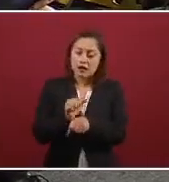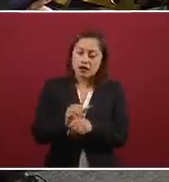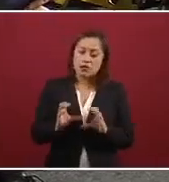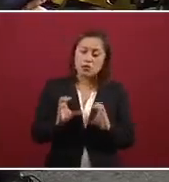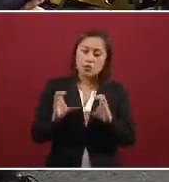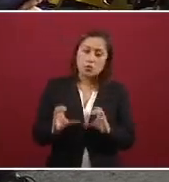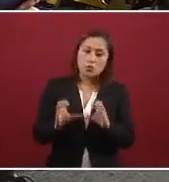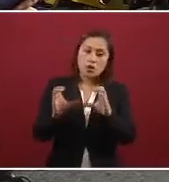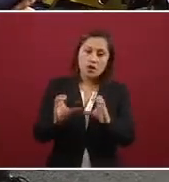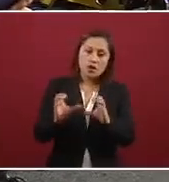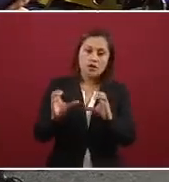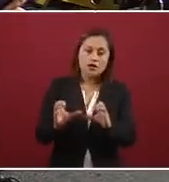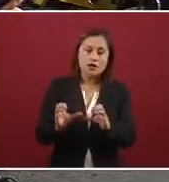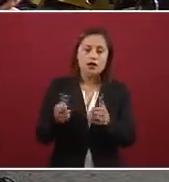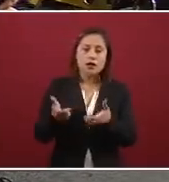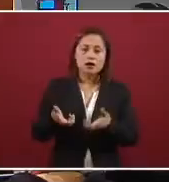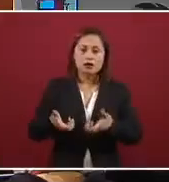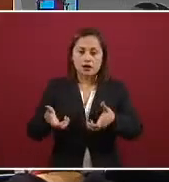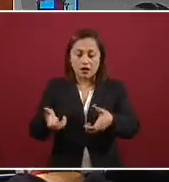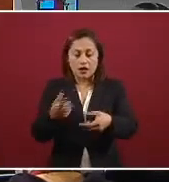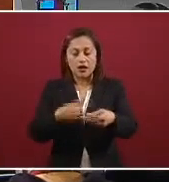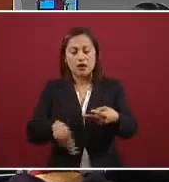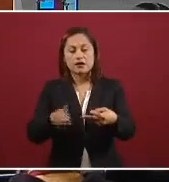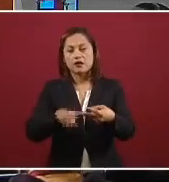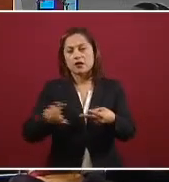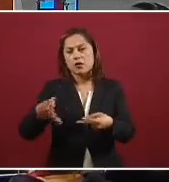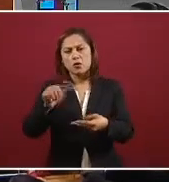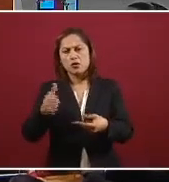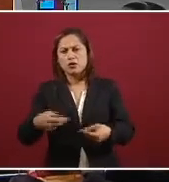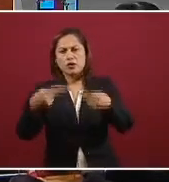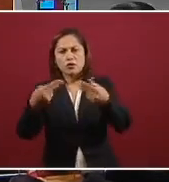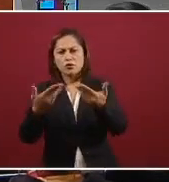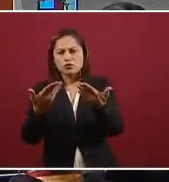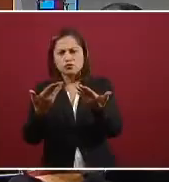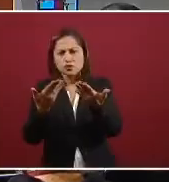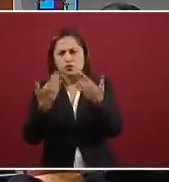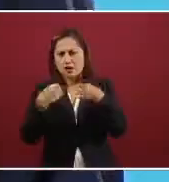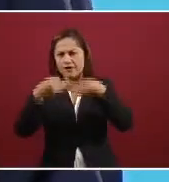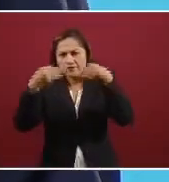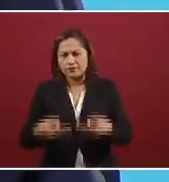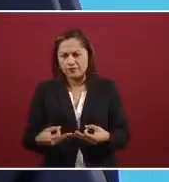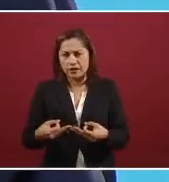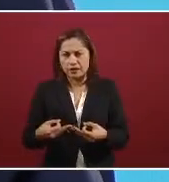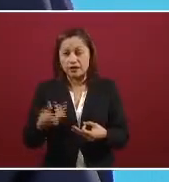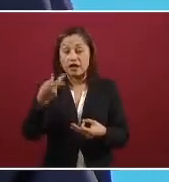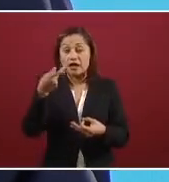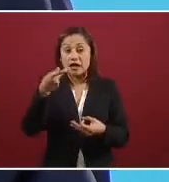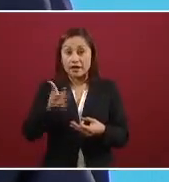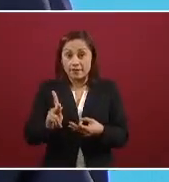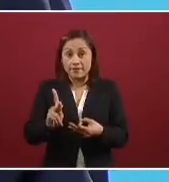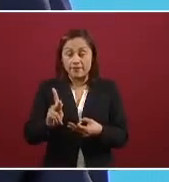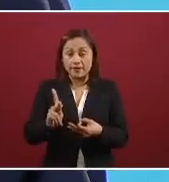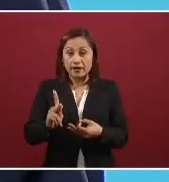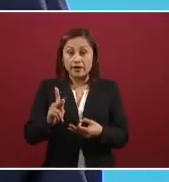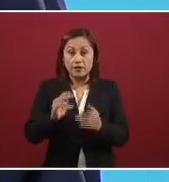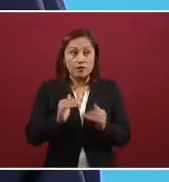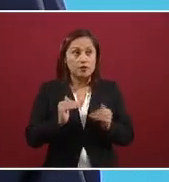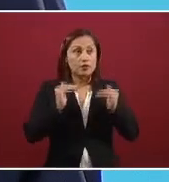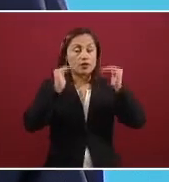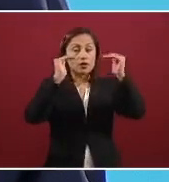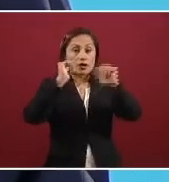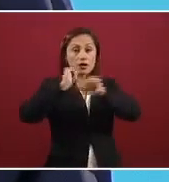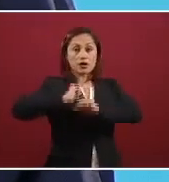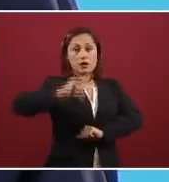vida como puede, mientras los de arriba no pagaban impuestos o se les condonaban los